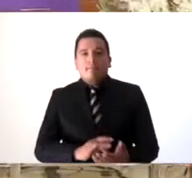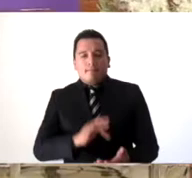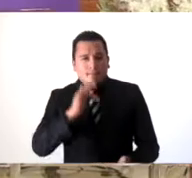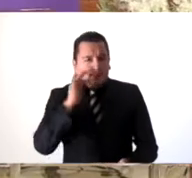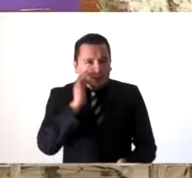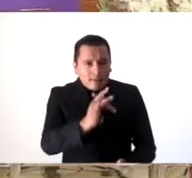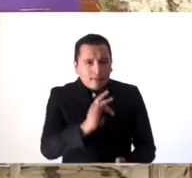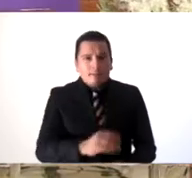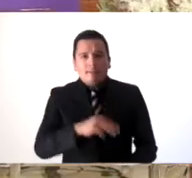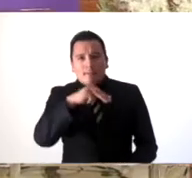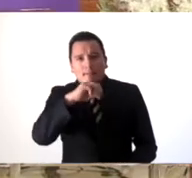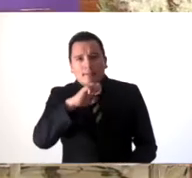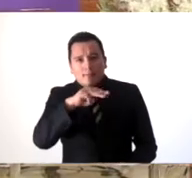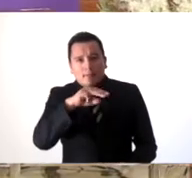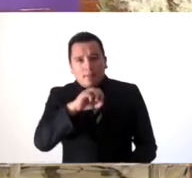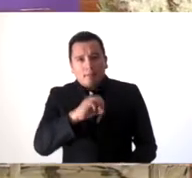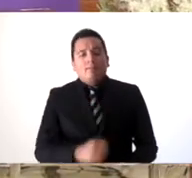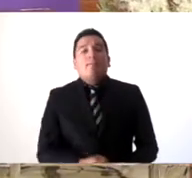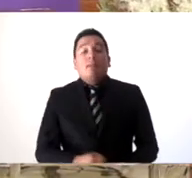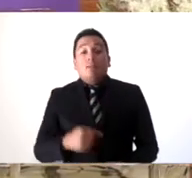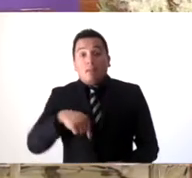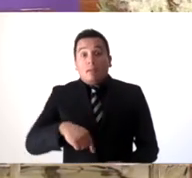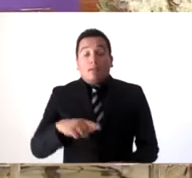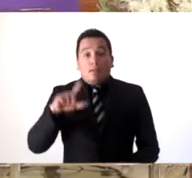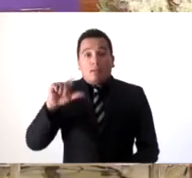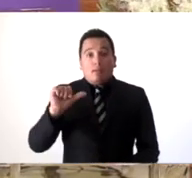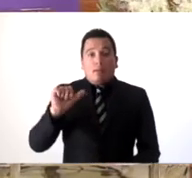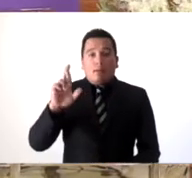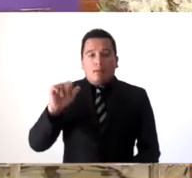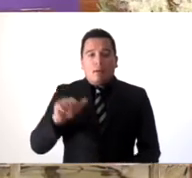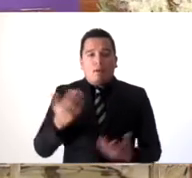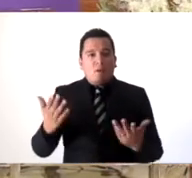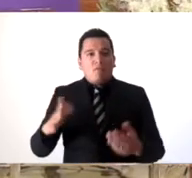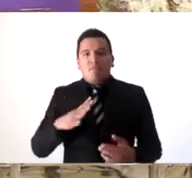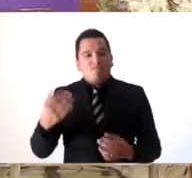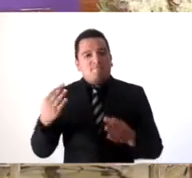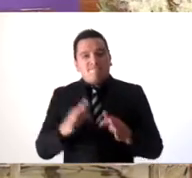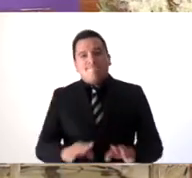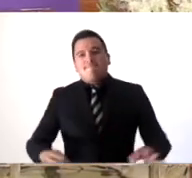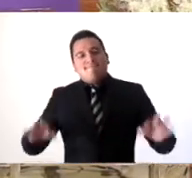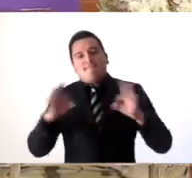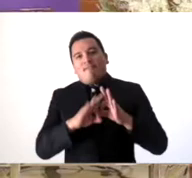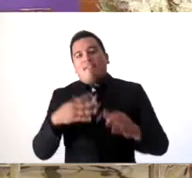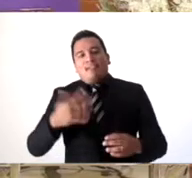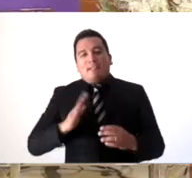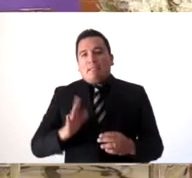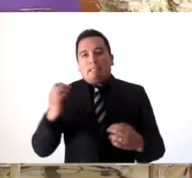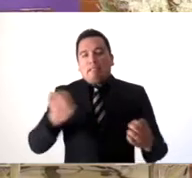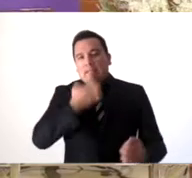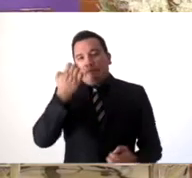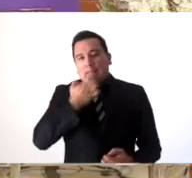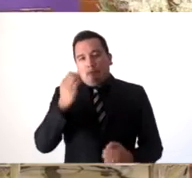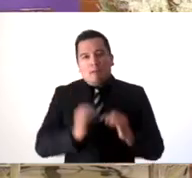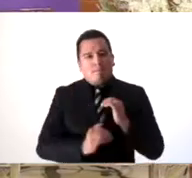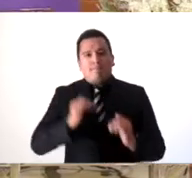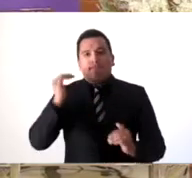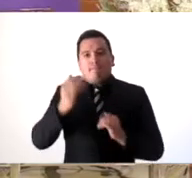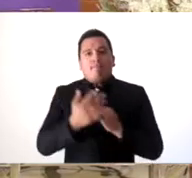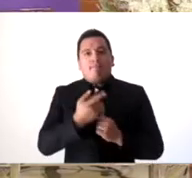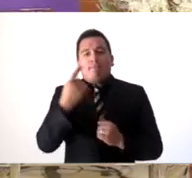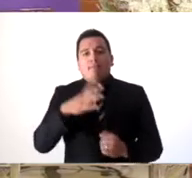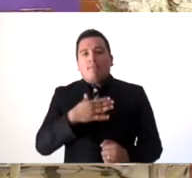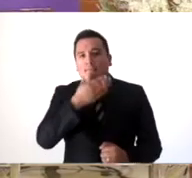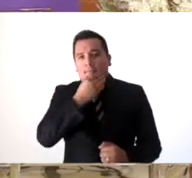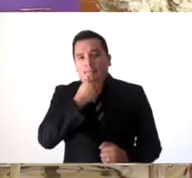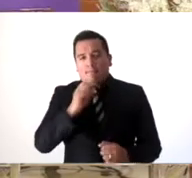Muchas gracias, Memo. Pues el programa de La Urna este día se viste de gala y de gala académica, porque tenemos un invitado